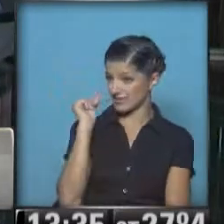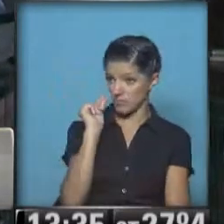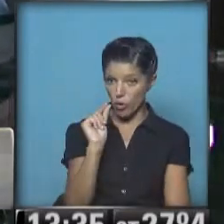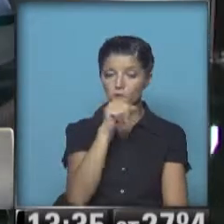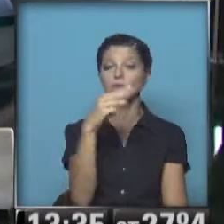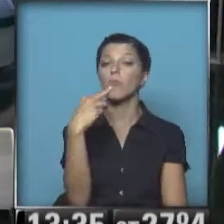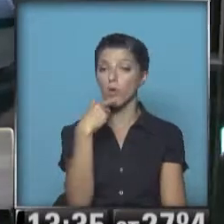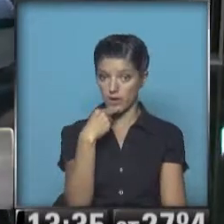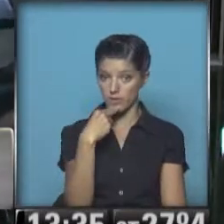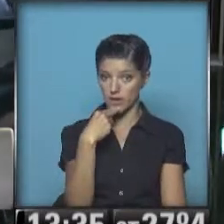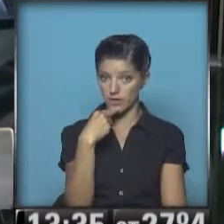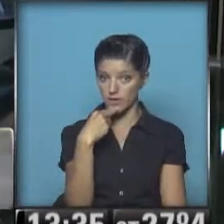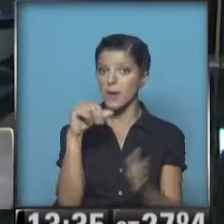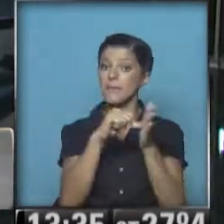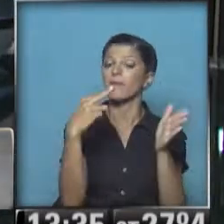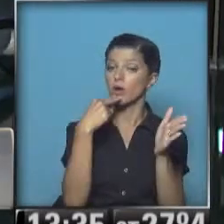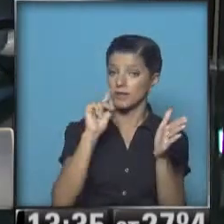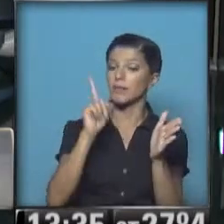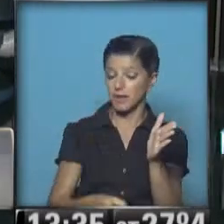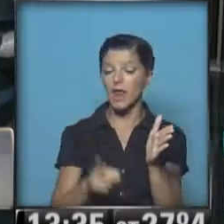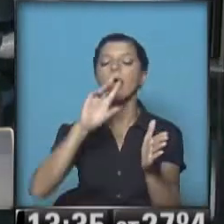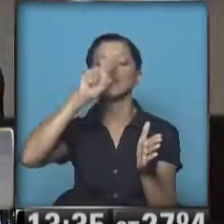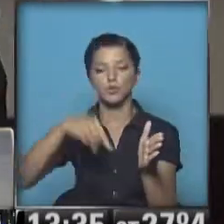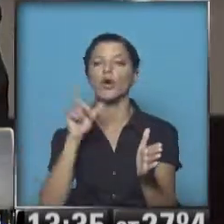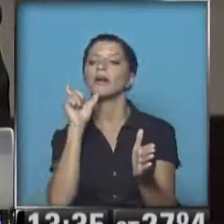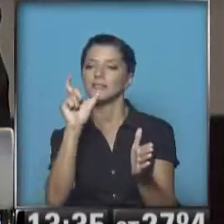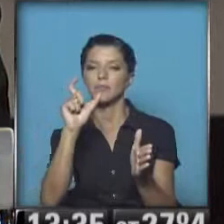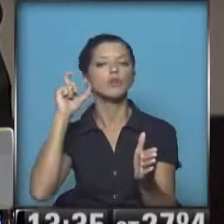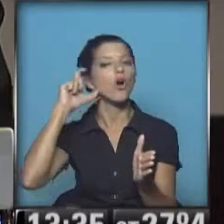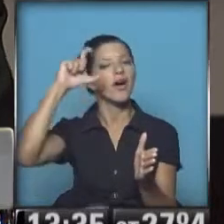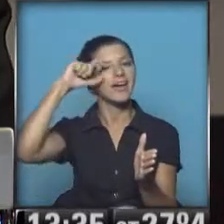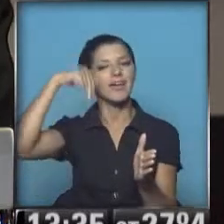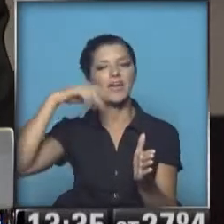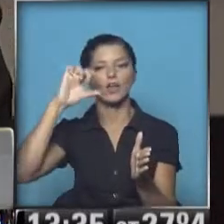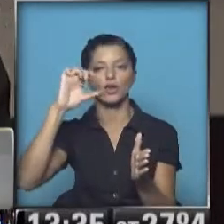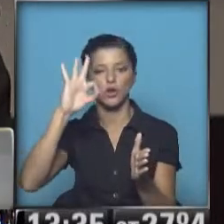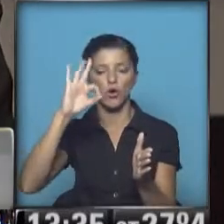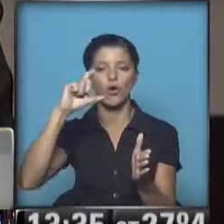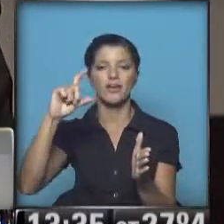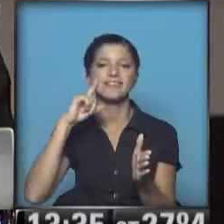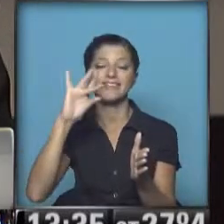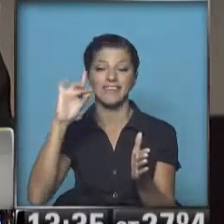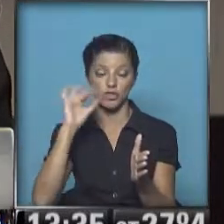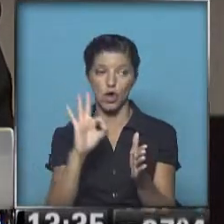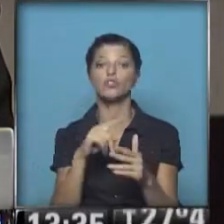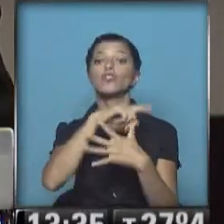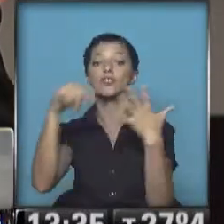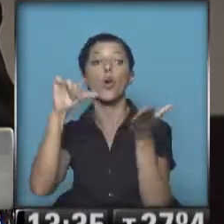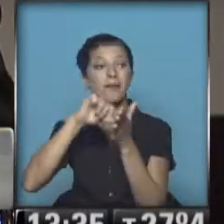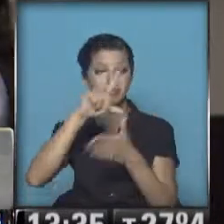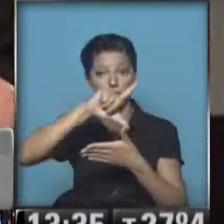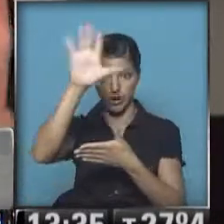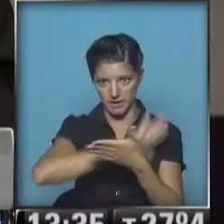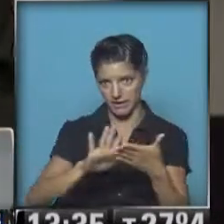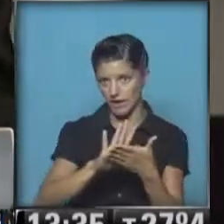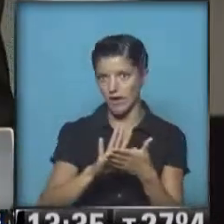reconoció la terminología de genocidio. Creo que son 5 países en América Latina que reconocen el genocidio armenio, la Argentina,